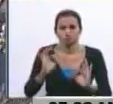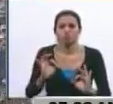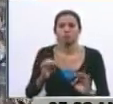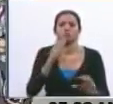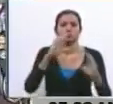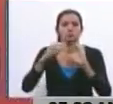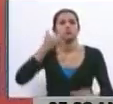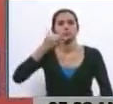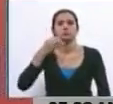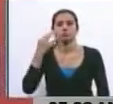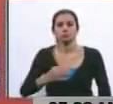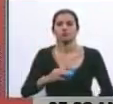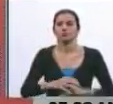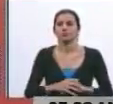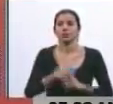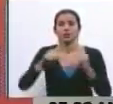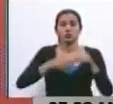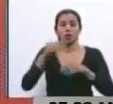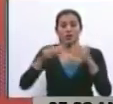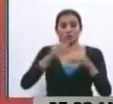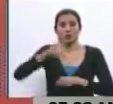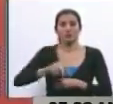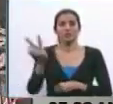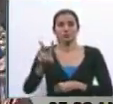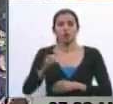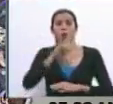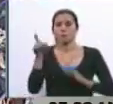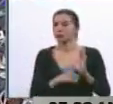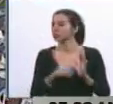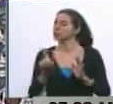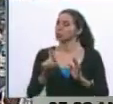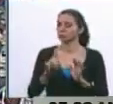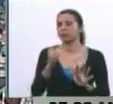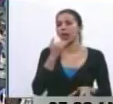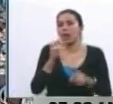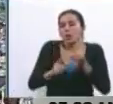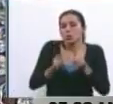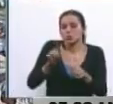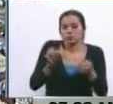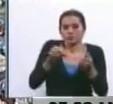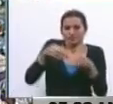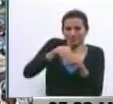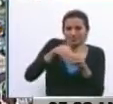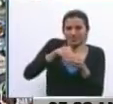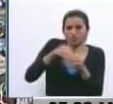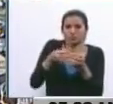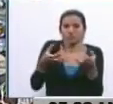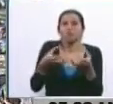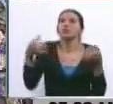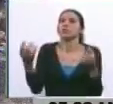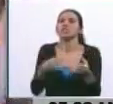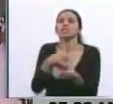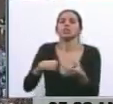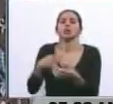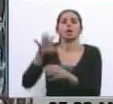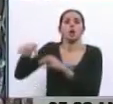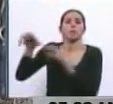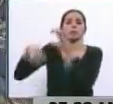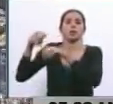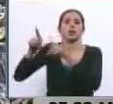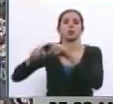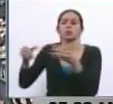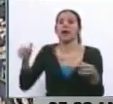¿Y hecho completamente acá? ¿Con materia prima venezolana? Sí. ¿Todo acá? No, es las partes se compran a través de fondo chino y se ensamblan